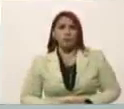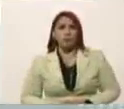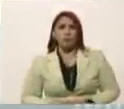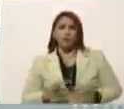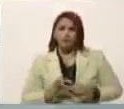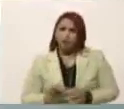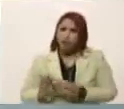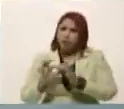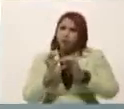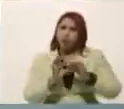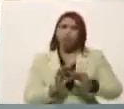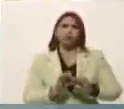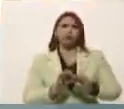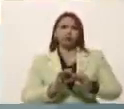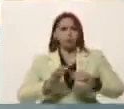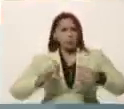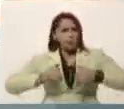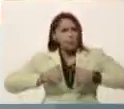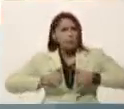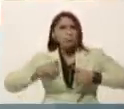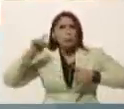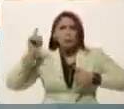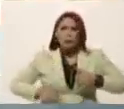Unida dentro de sí y para sí,